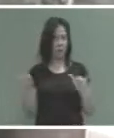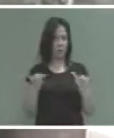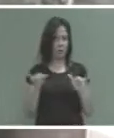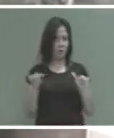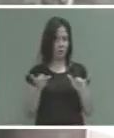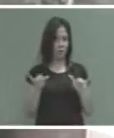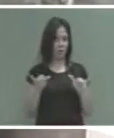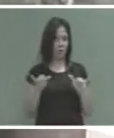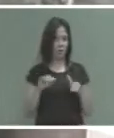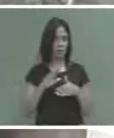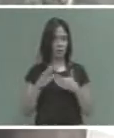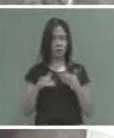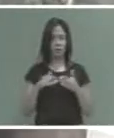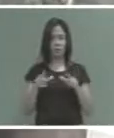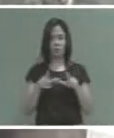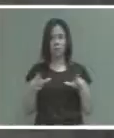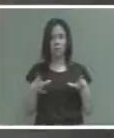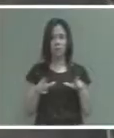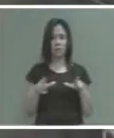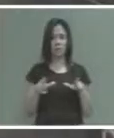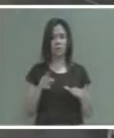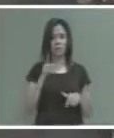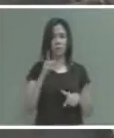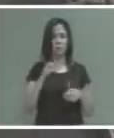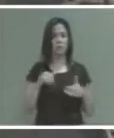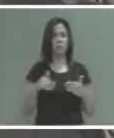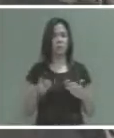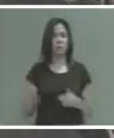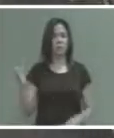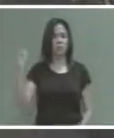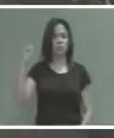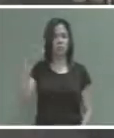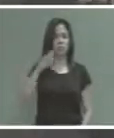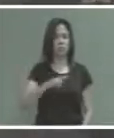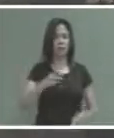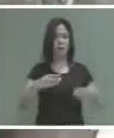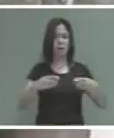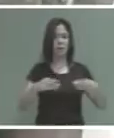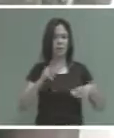el arte pues universal pues, y en todos los países. ¿Y cómo hiciste en ese momento tan crítico para Panamá?